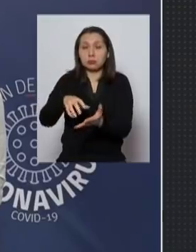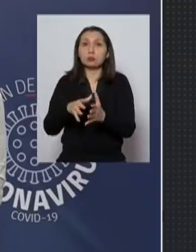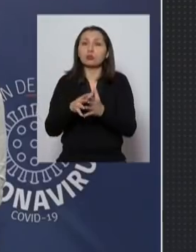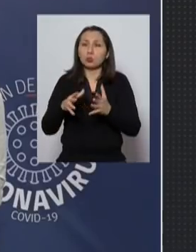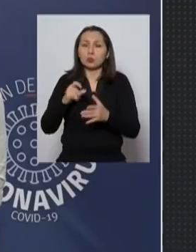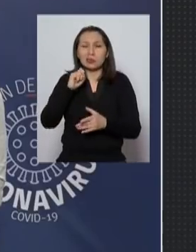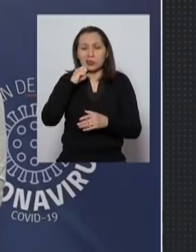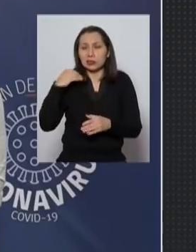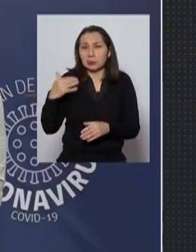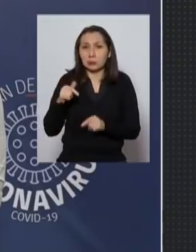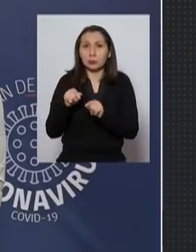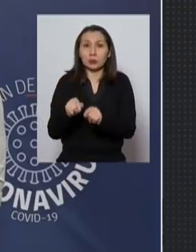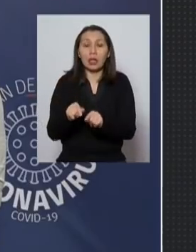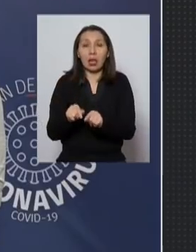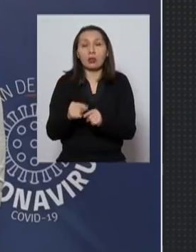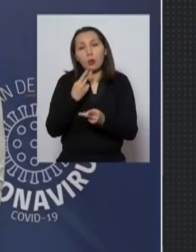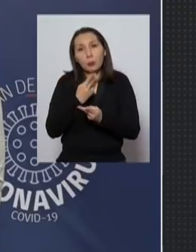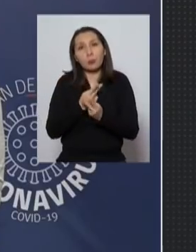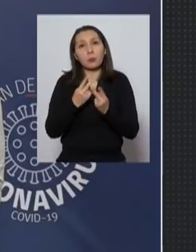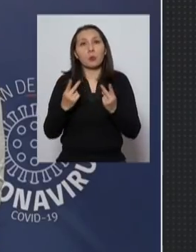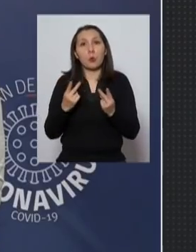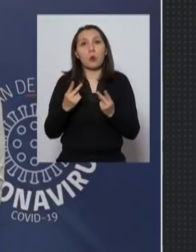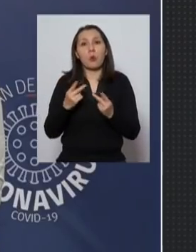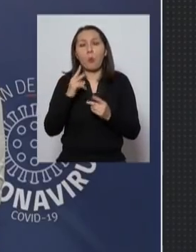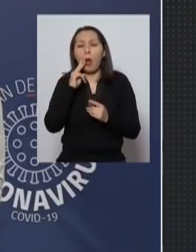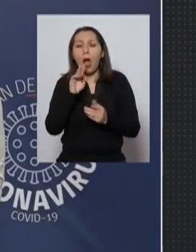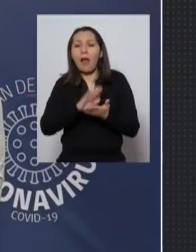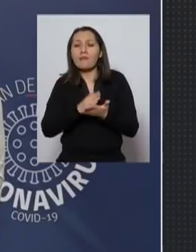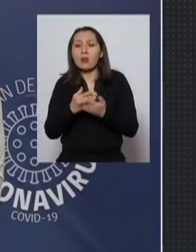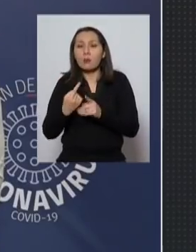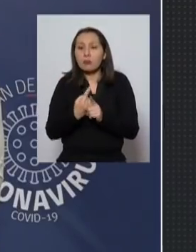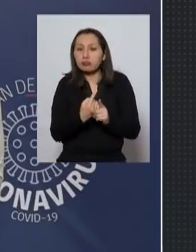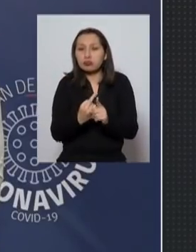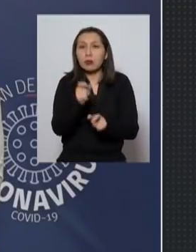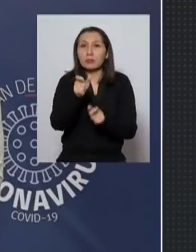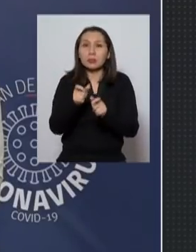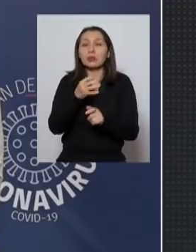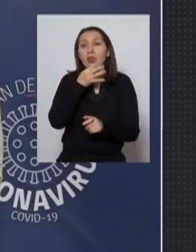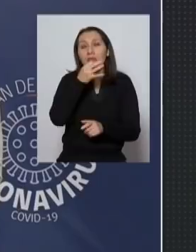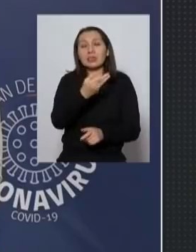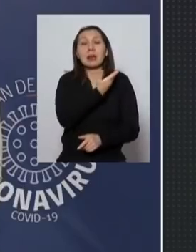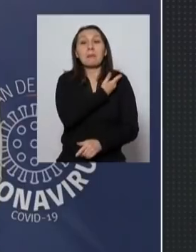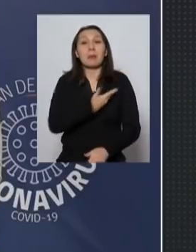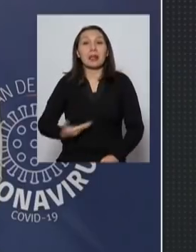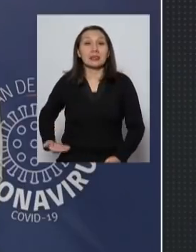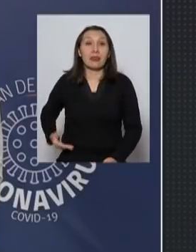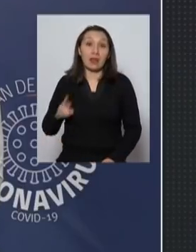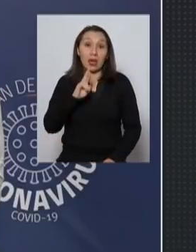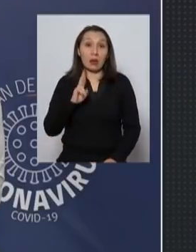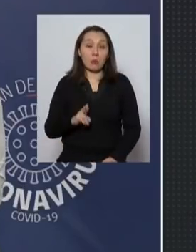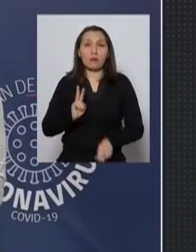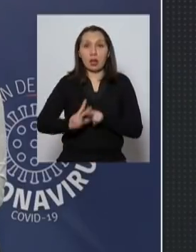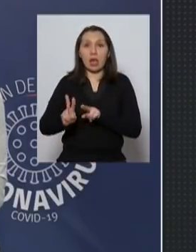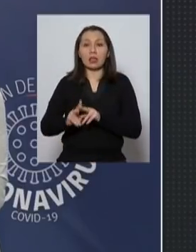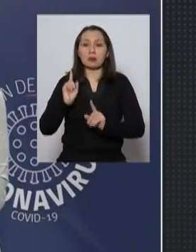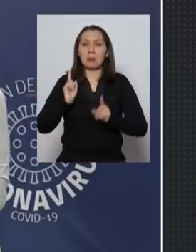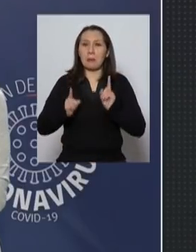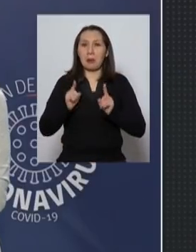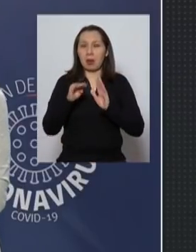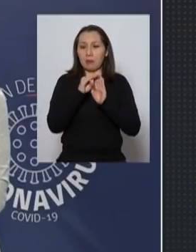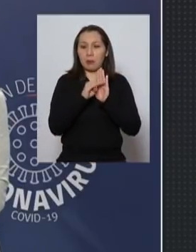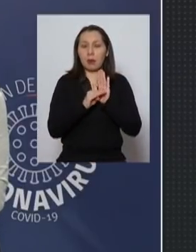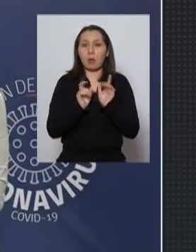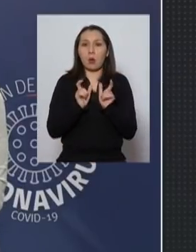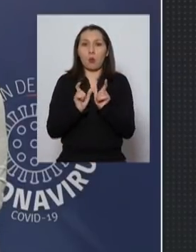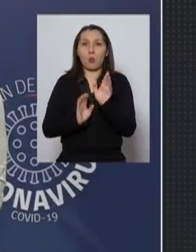tanto sentido el anuncio y el seguimiento que en persona el presidente de la República está haciendo de las medidas